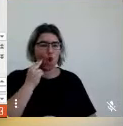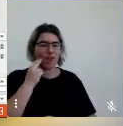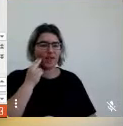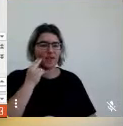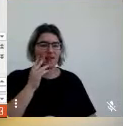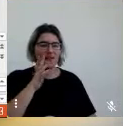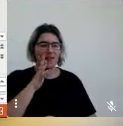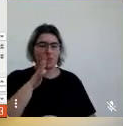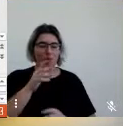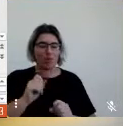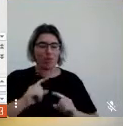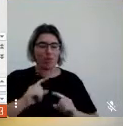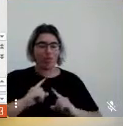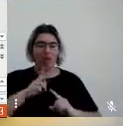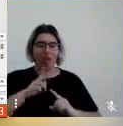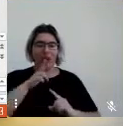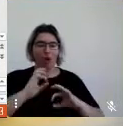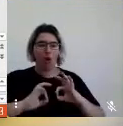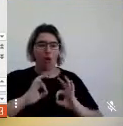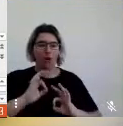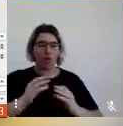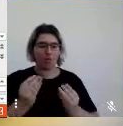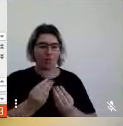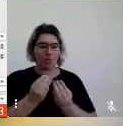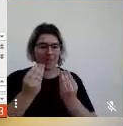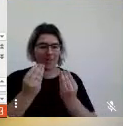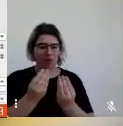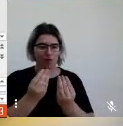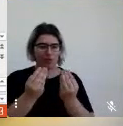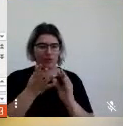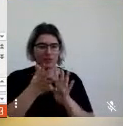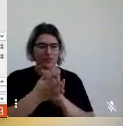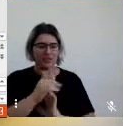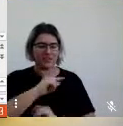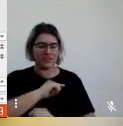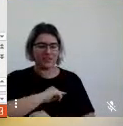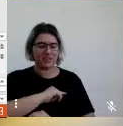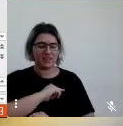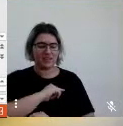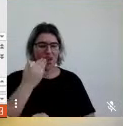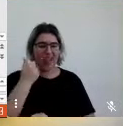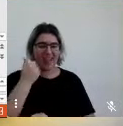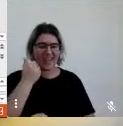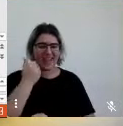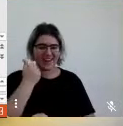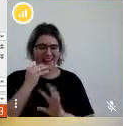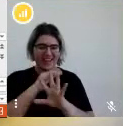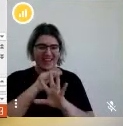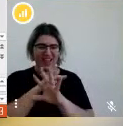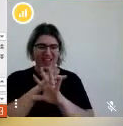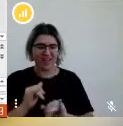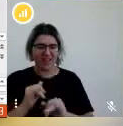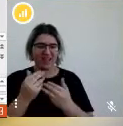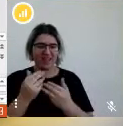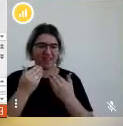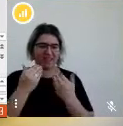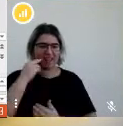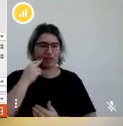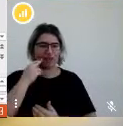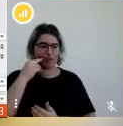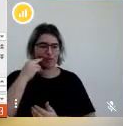va a hacer sentir esa sensación de alegría, de felicidad y no el estado de ánimo con el que estábamos antes. Luego